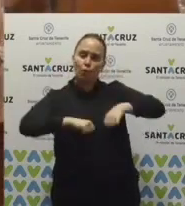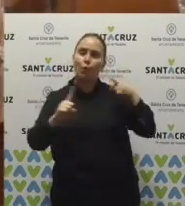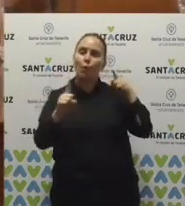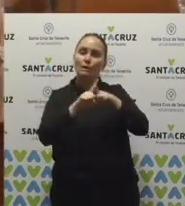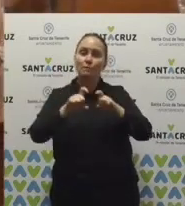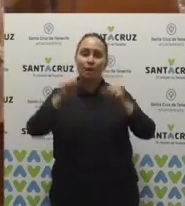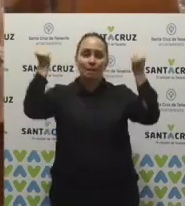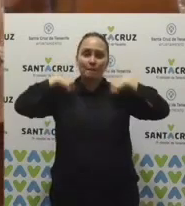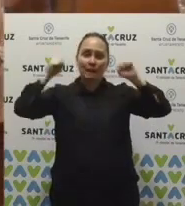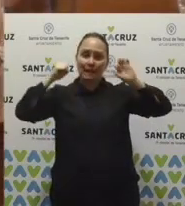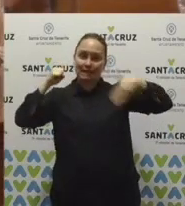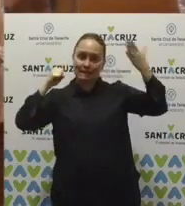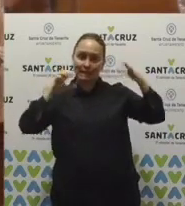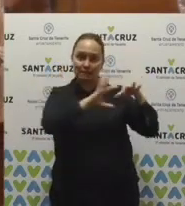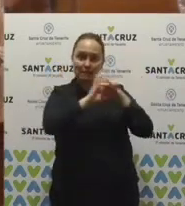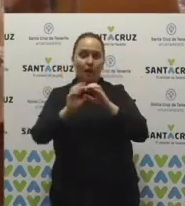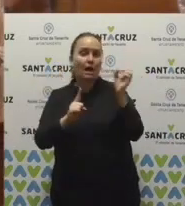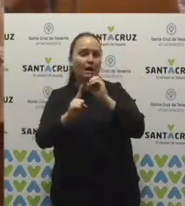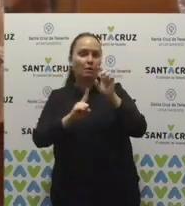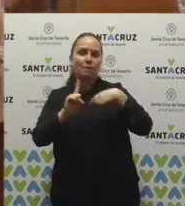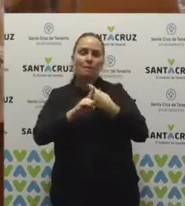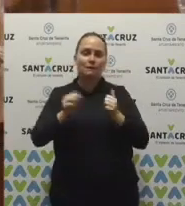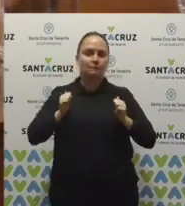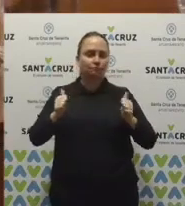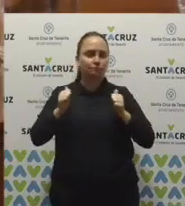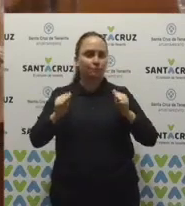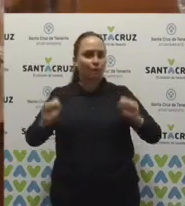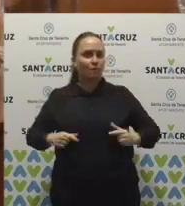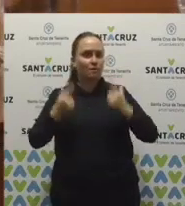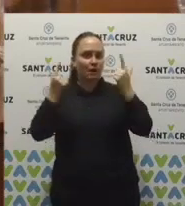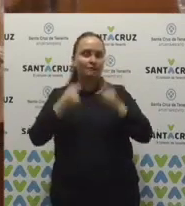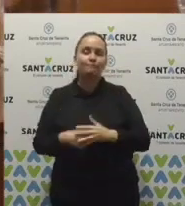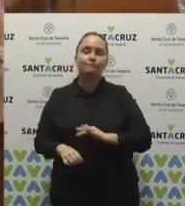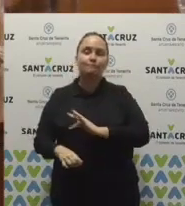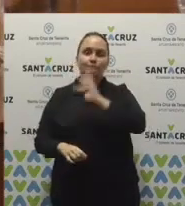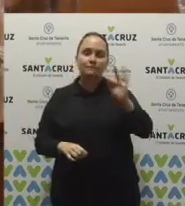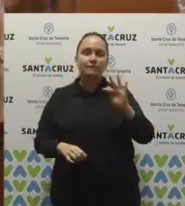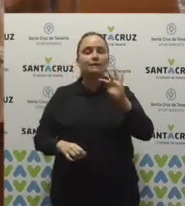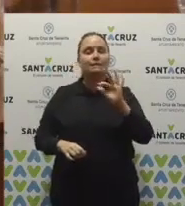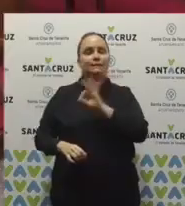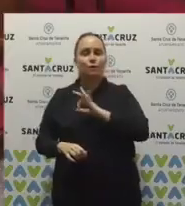del alumnado de grado y máster oficiales así nos abate